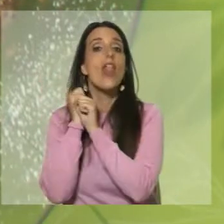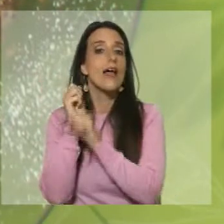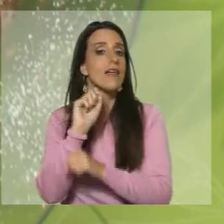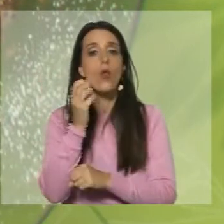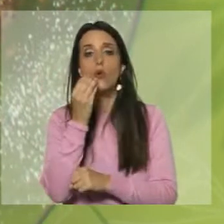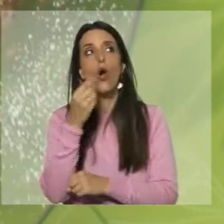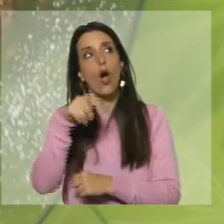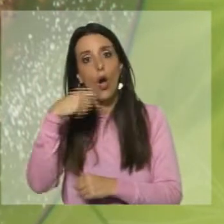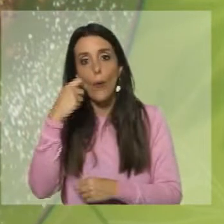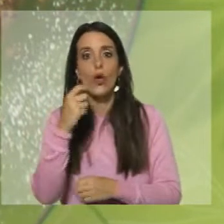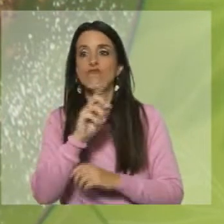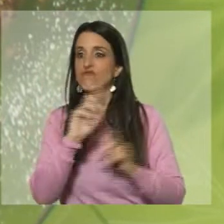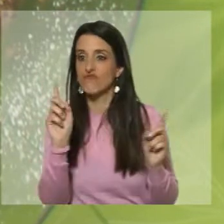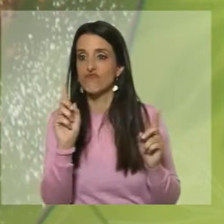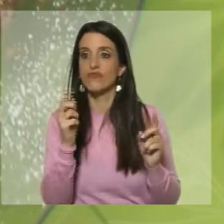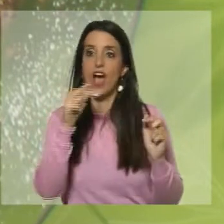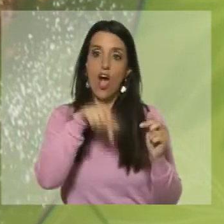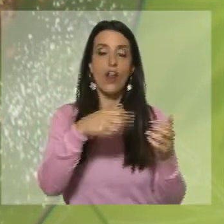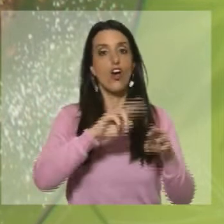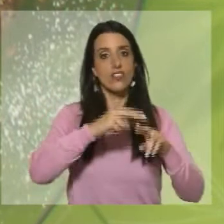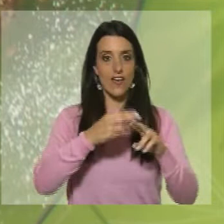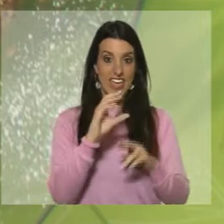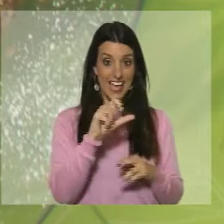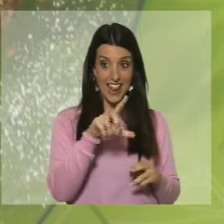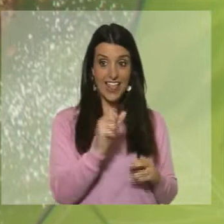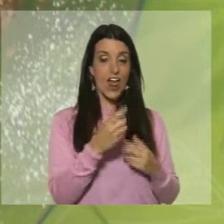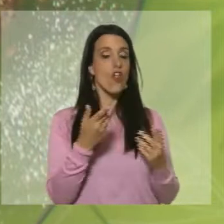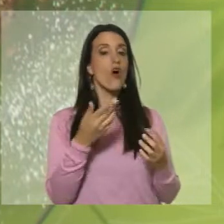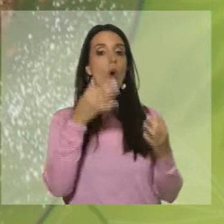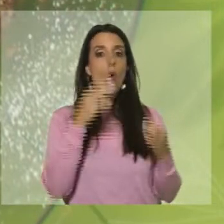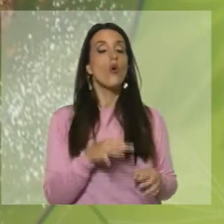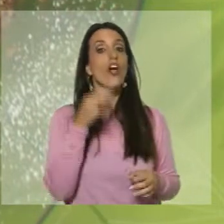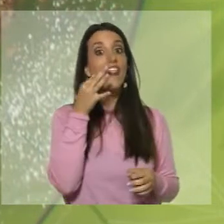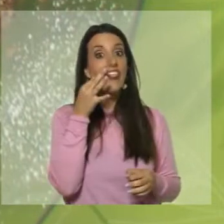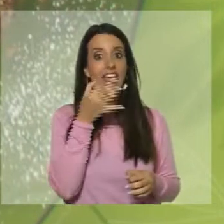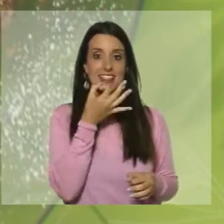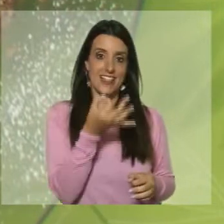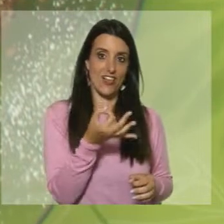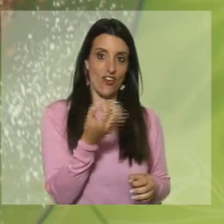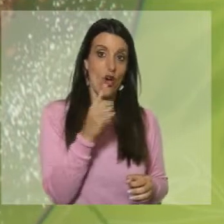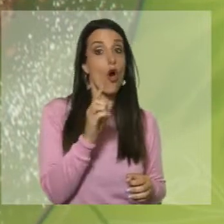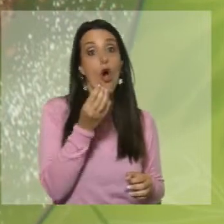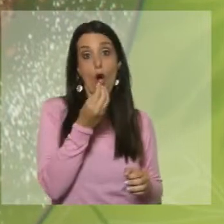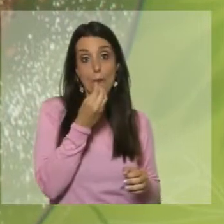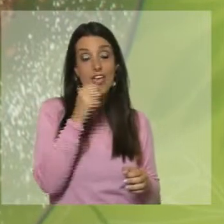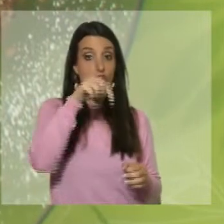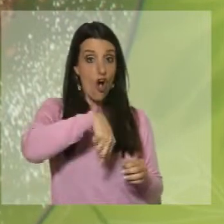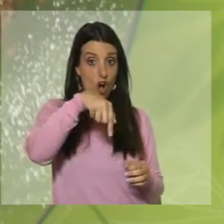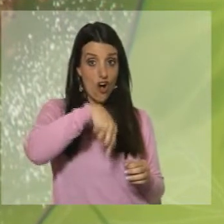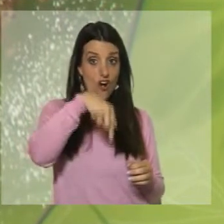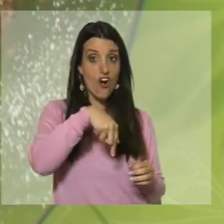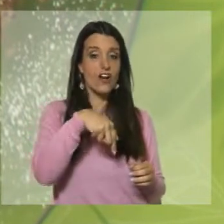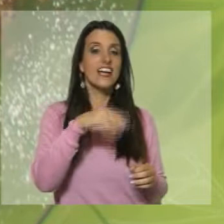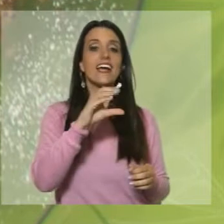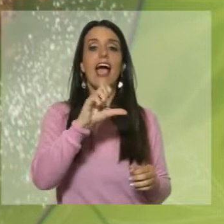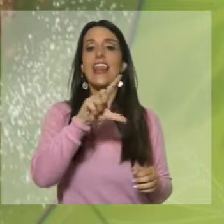dije ayer. Y no lo podía creer. Le digo, está Paulita de testigo. No, bueno, pero lo probamos. Por eso hoy Paula no le